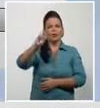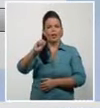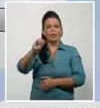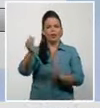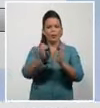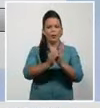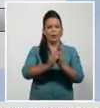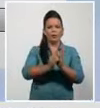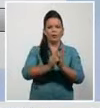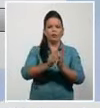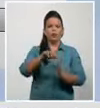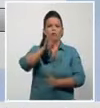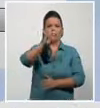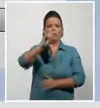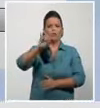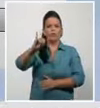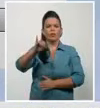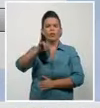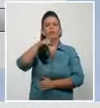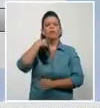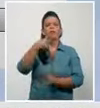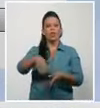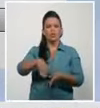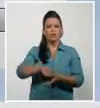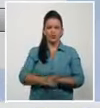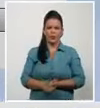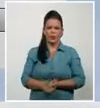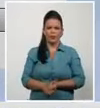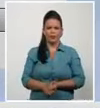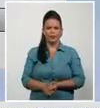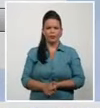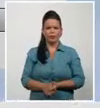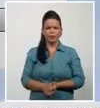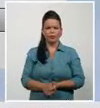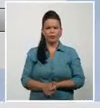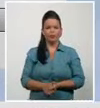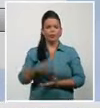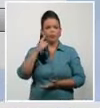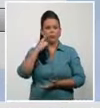930.606 fallecidos. Ahí realmente